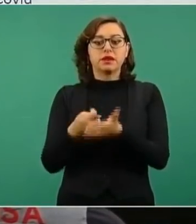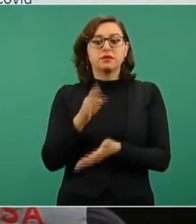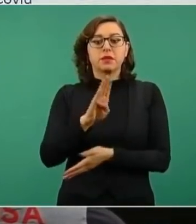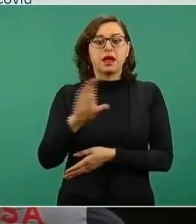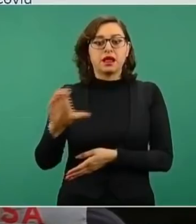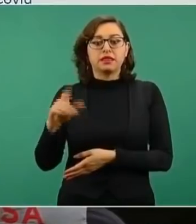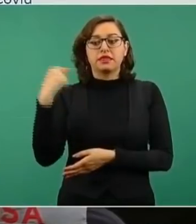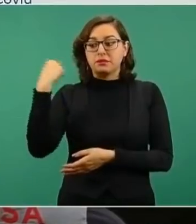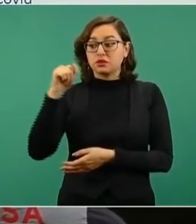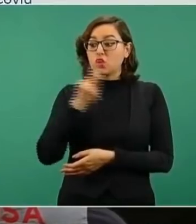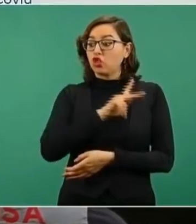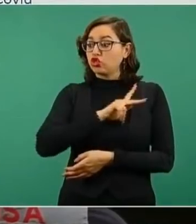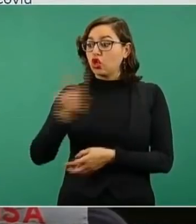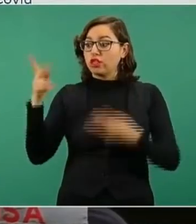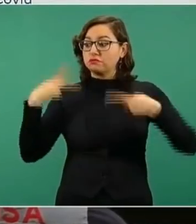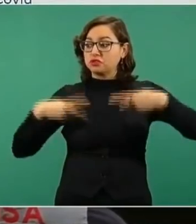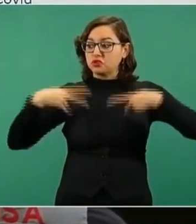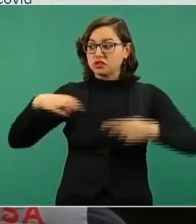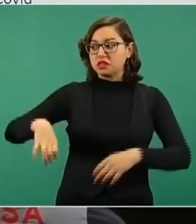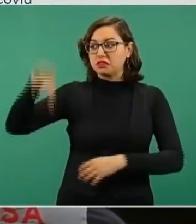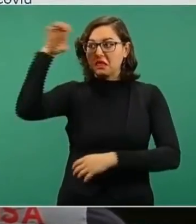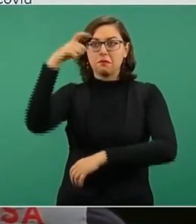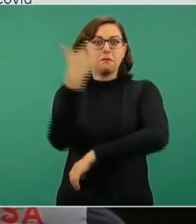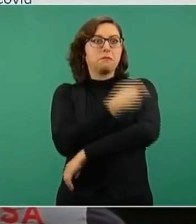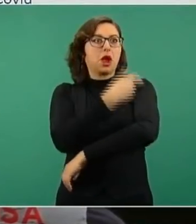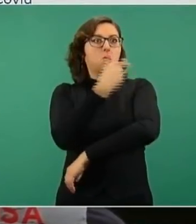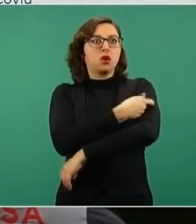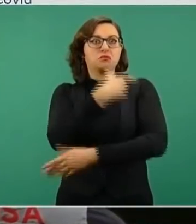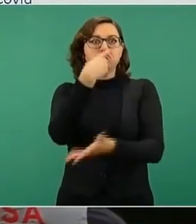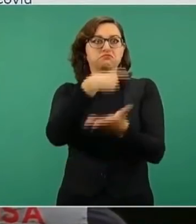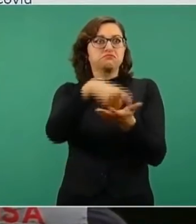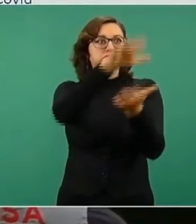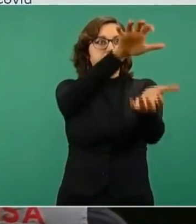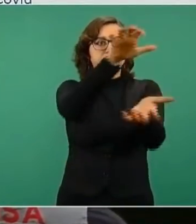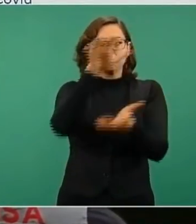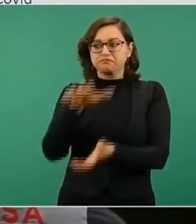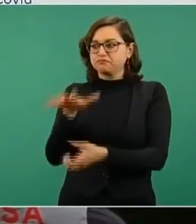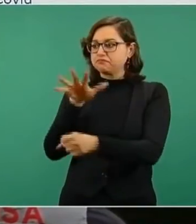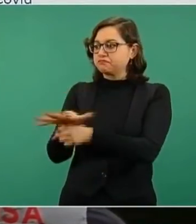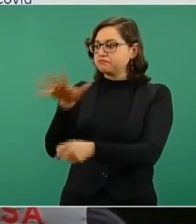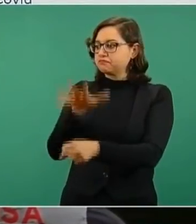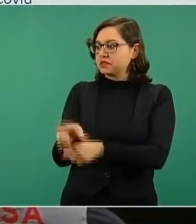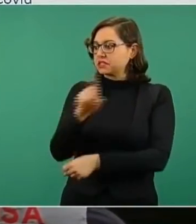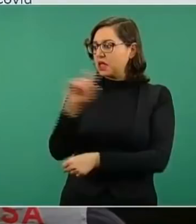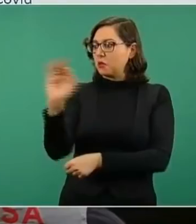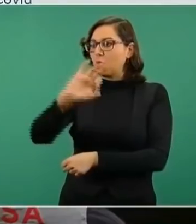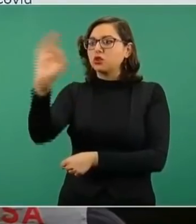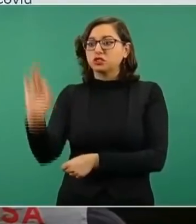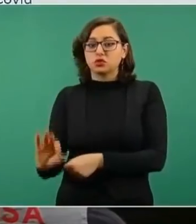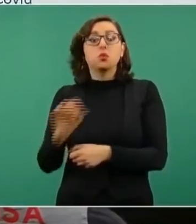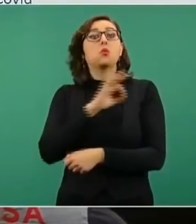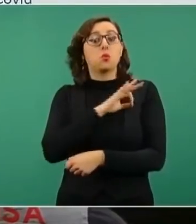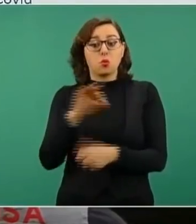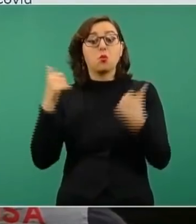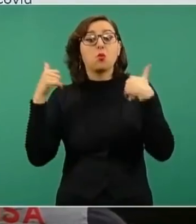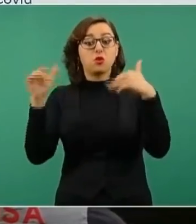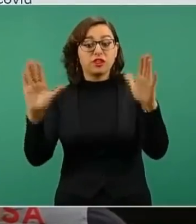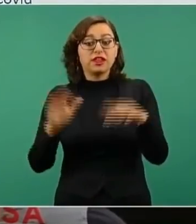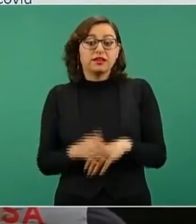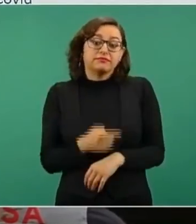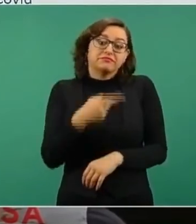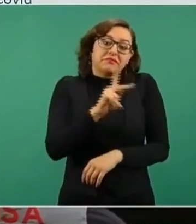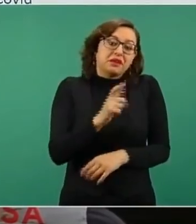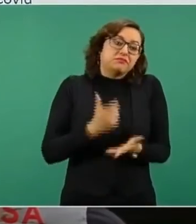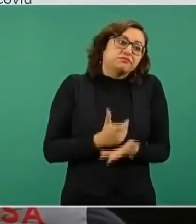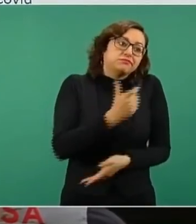Tabasco. Nada más. Por eso es que no es un problema solo con la Comisión Federal de Electricidad